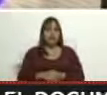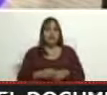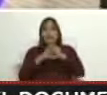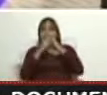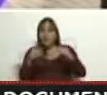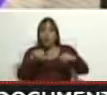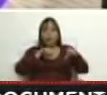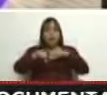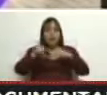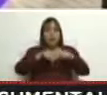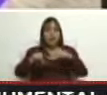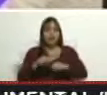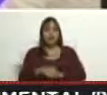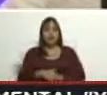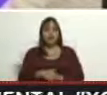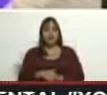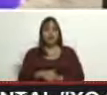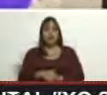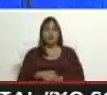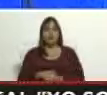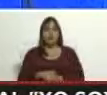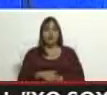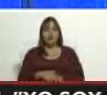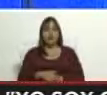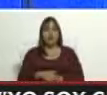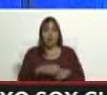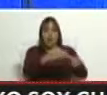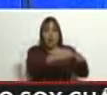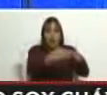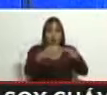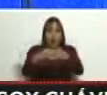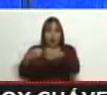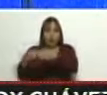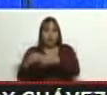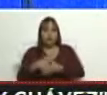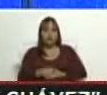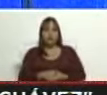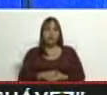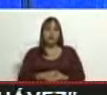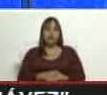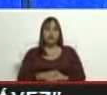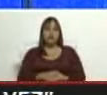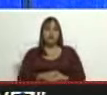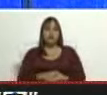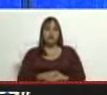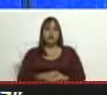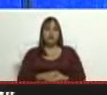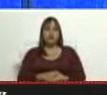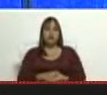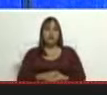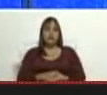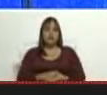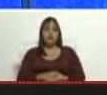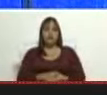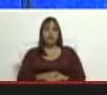los movimientos a nivel sectorial y territorial.